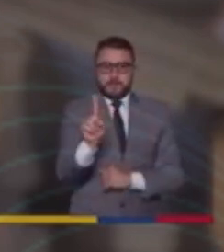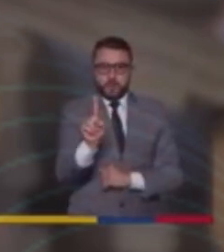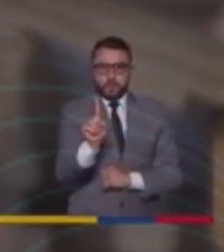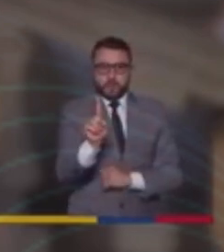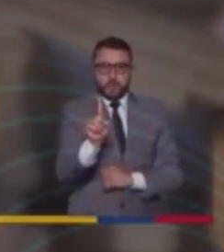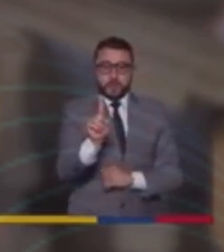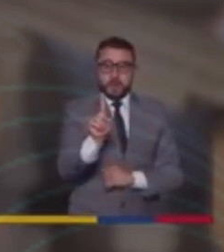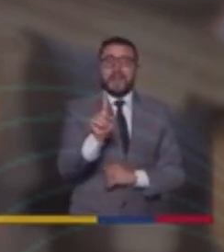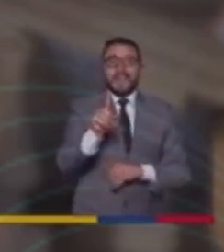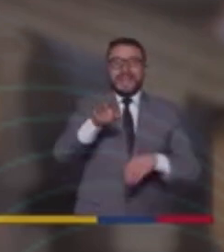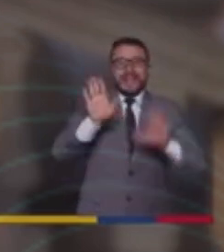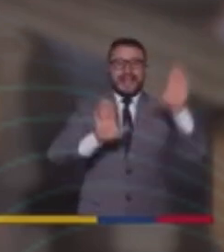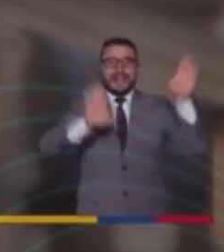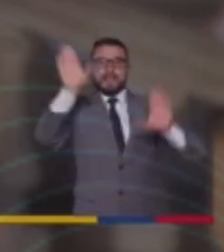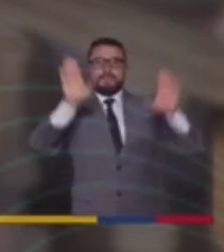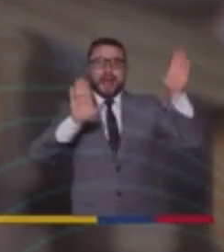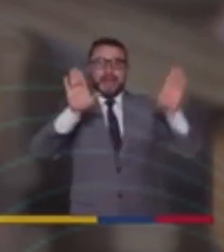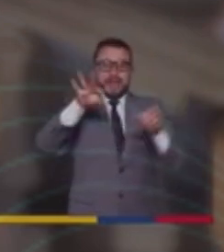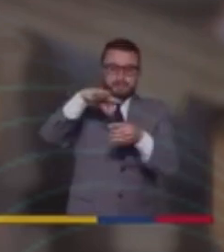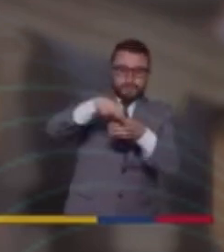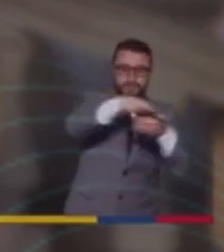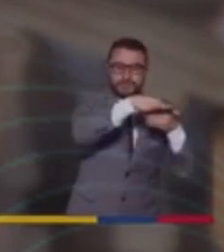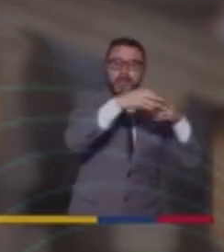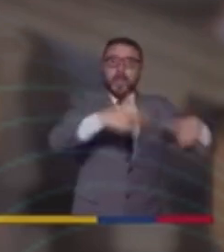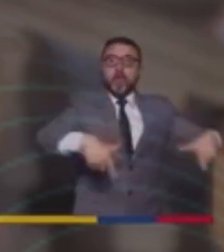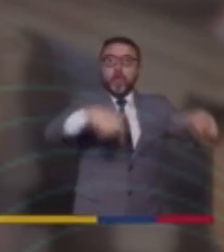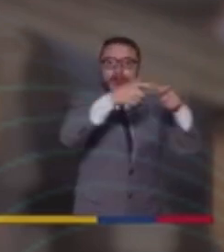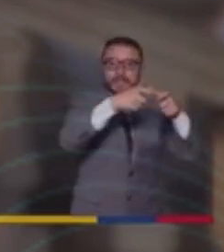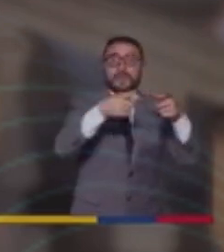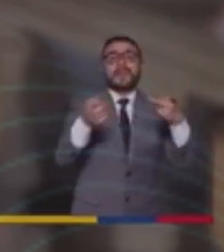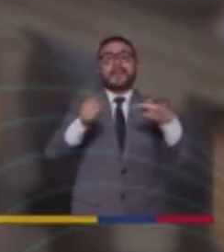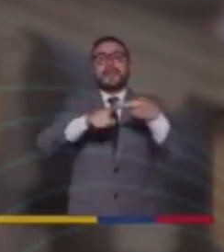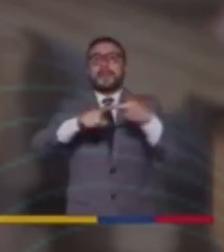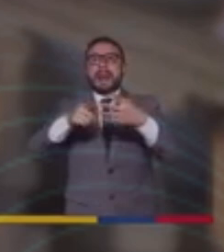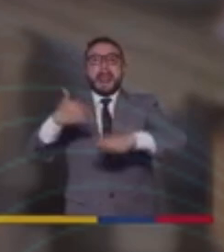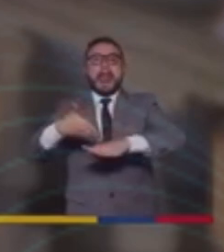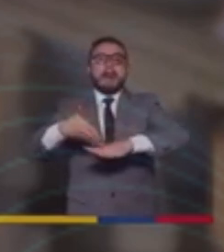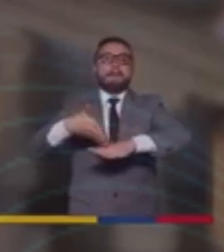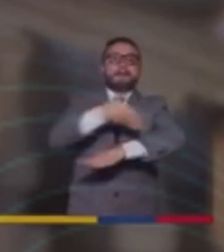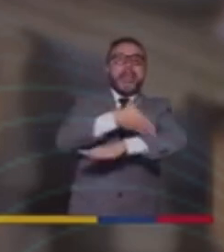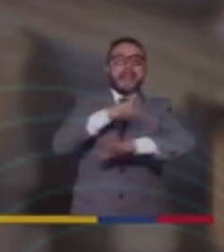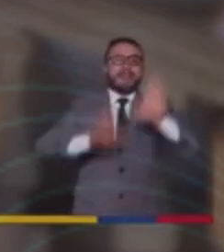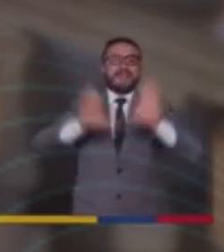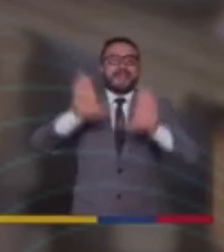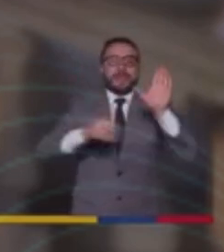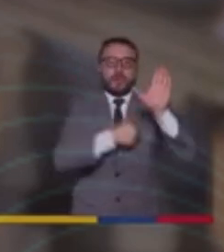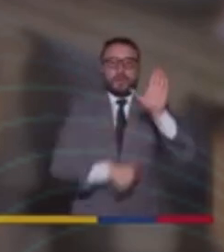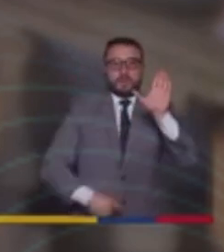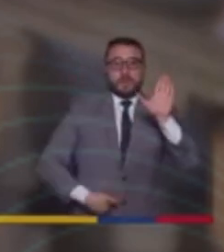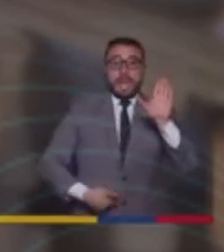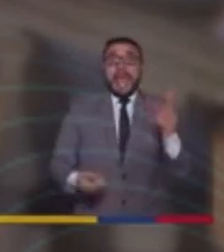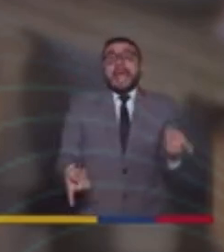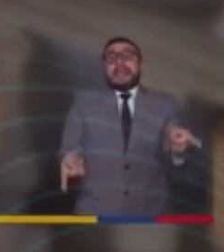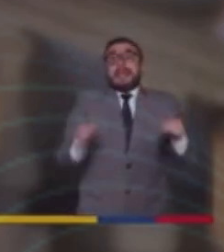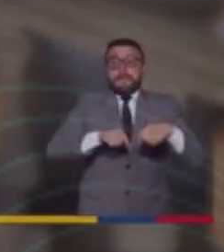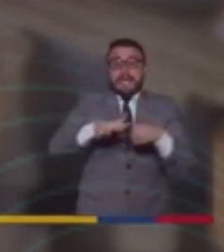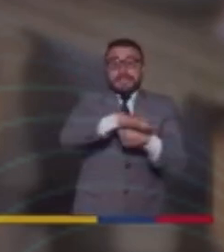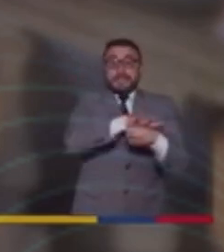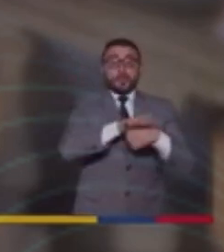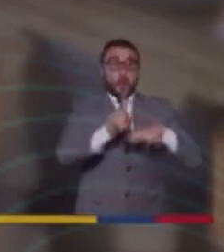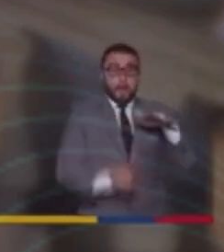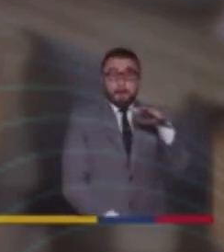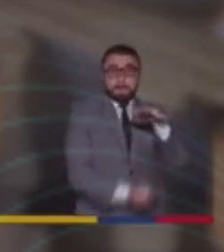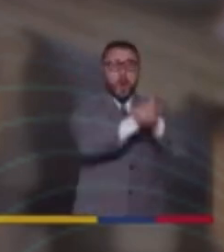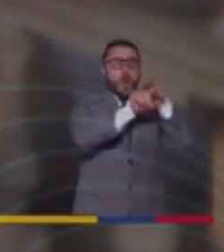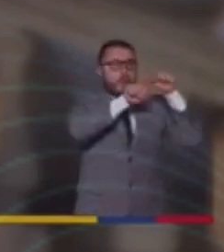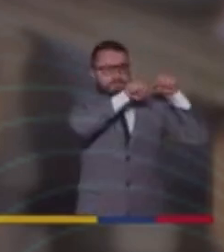En Politicumbia creemos que es fundamental defender las instituciones democráticas. La crítica y la oposición son